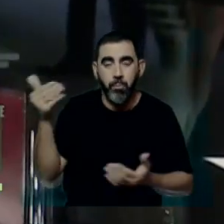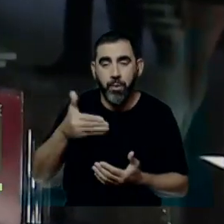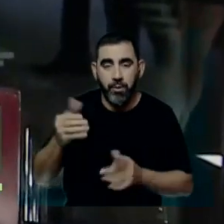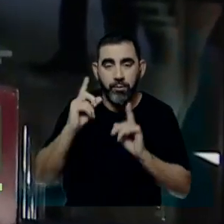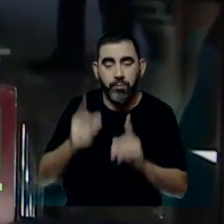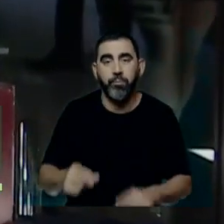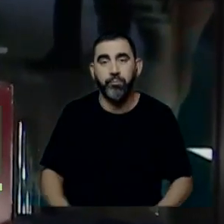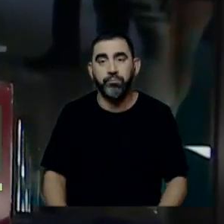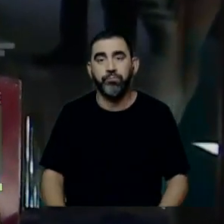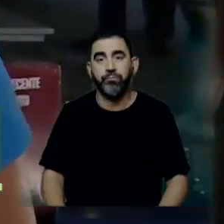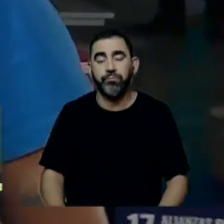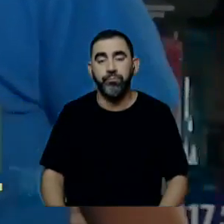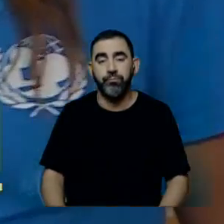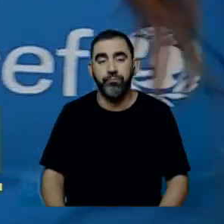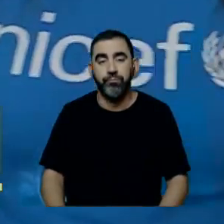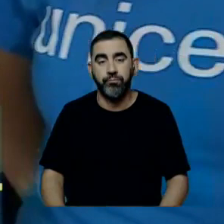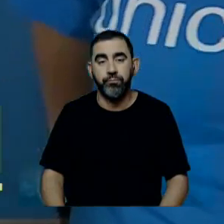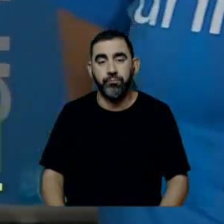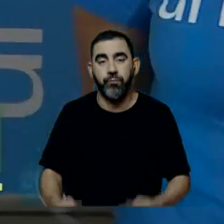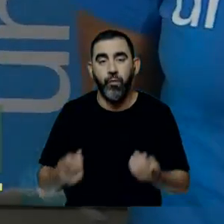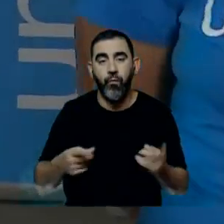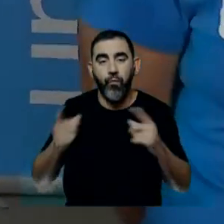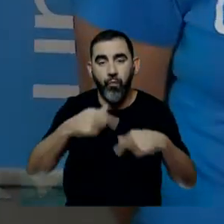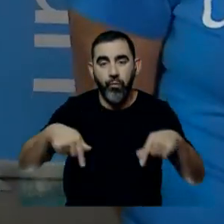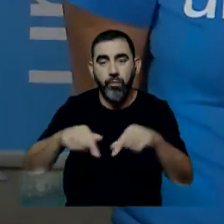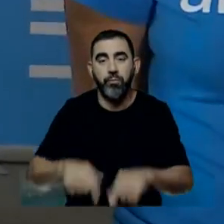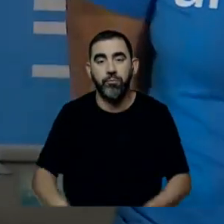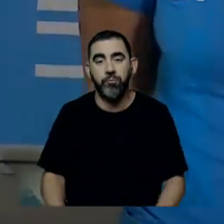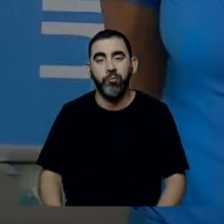Gracias. De nada, muchas gracias a ustedes. Volvemos, José, más estudios.